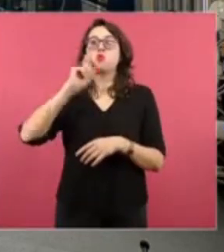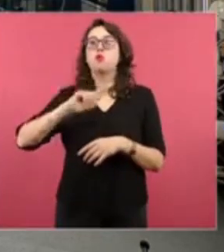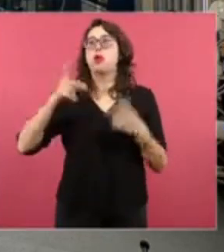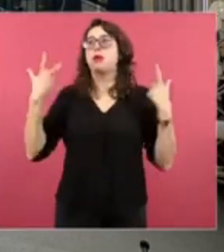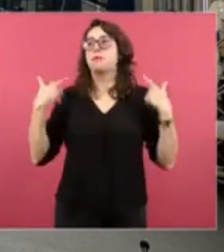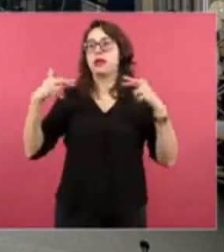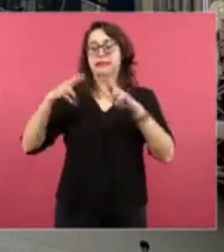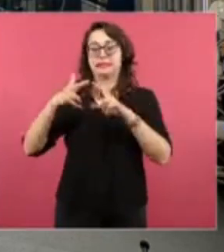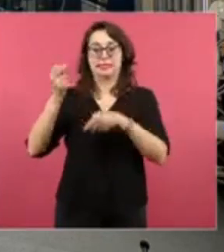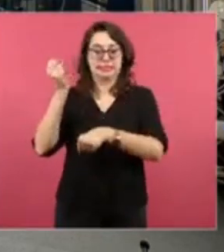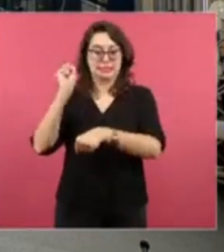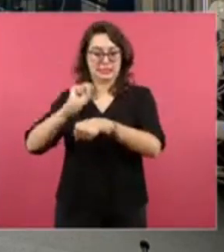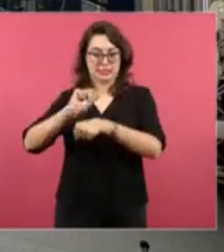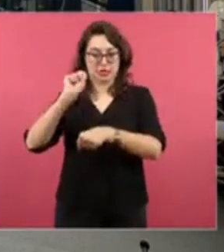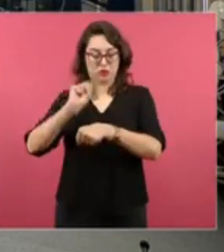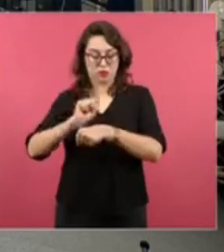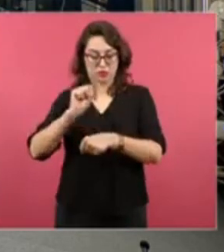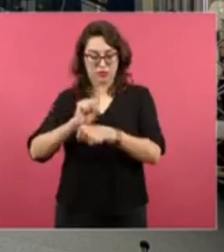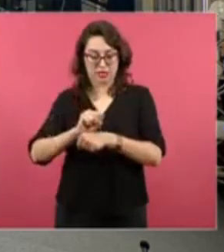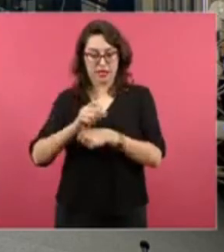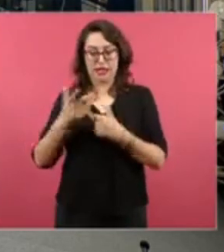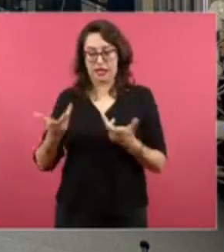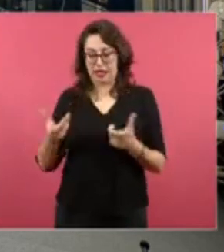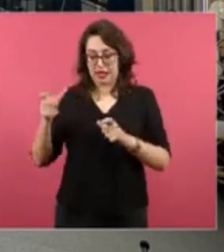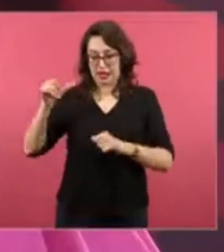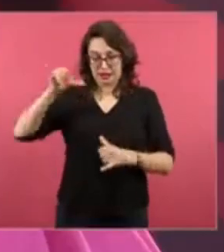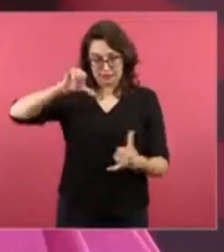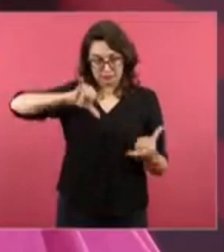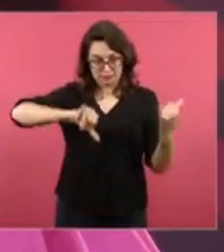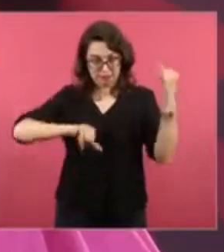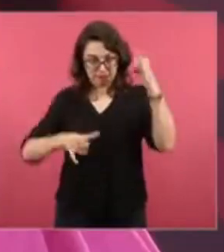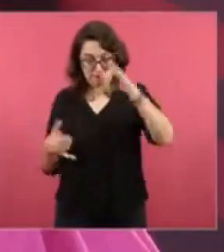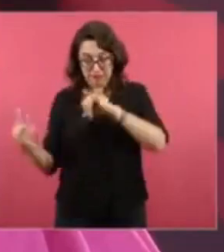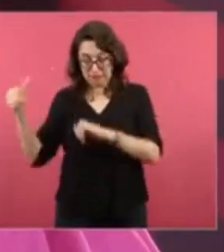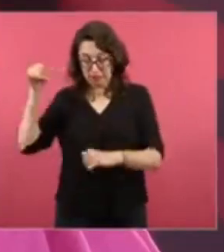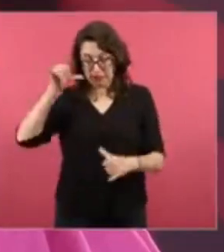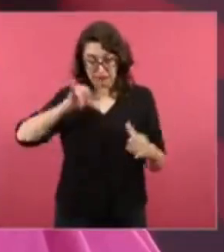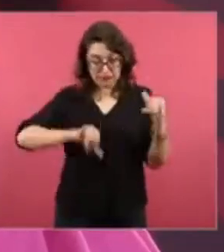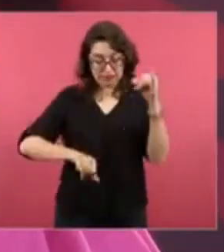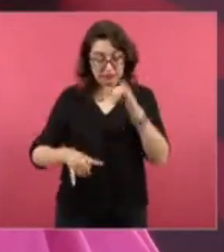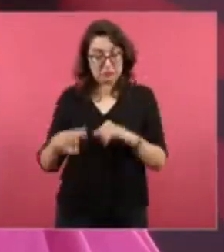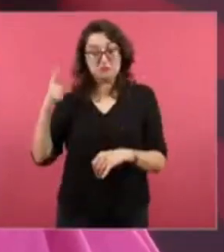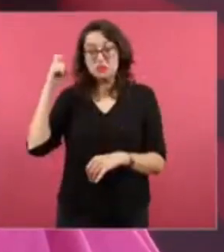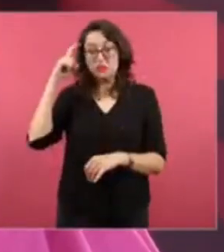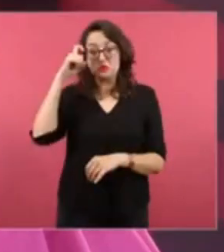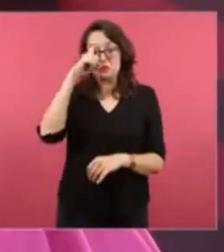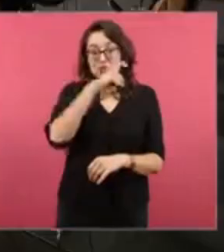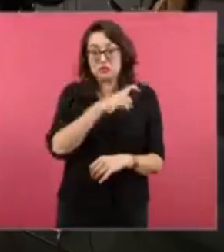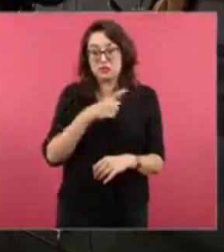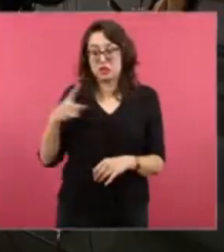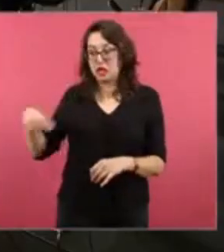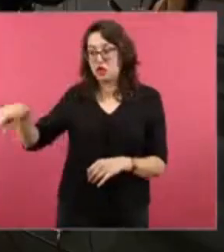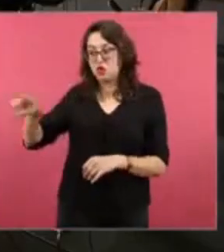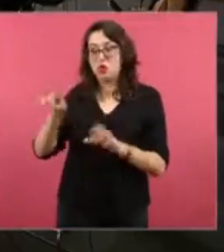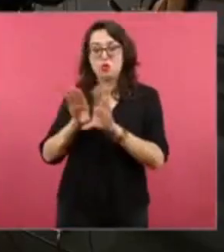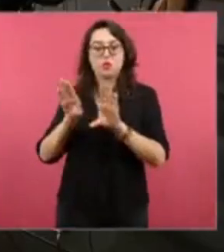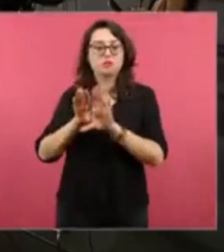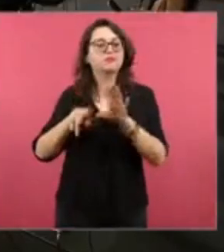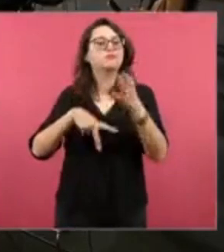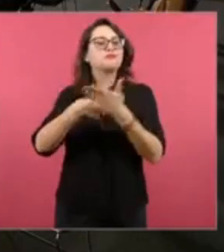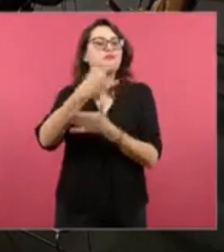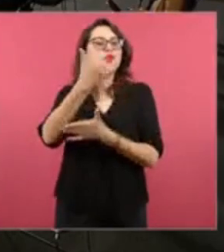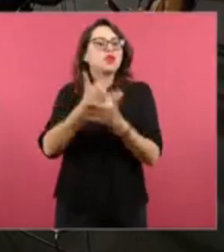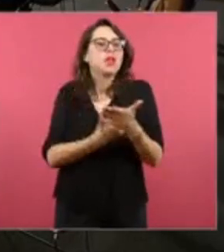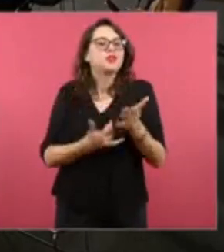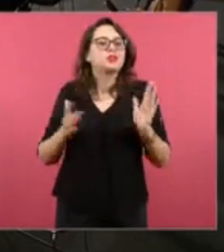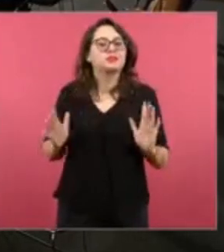por ejemplo, los ácidos y las bases en química, que aunque es un constructo muy complicado, ella lo hizo a través de un proyecto y lo trabajó